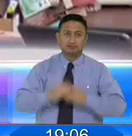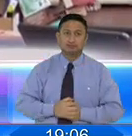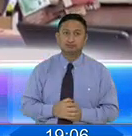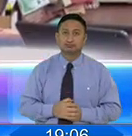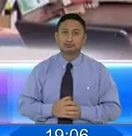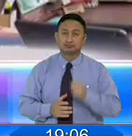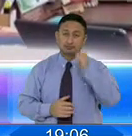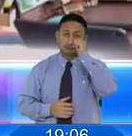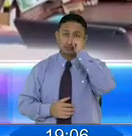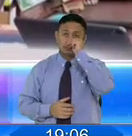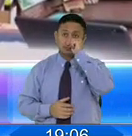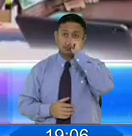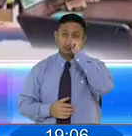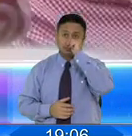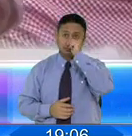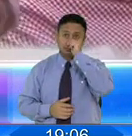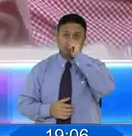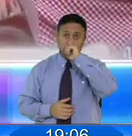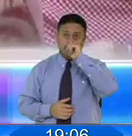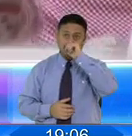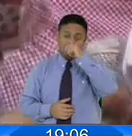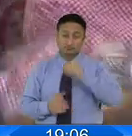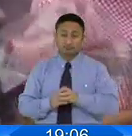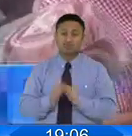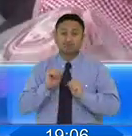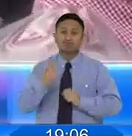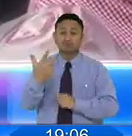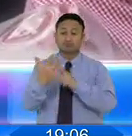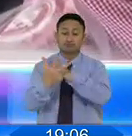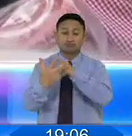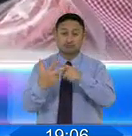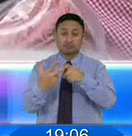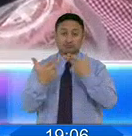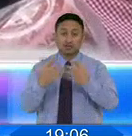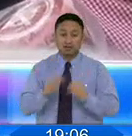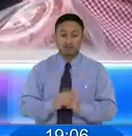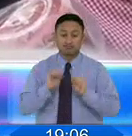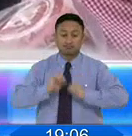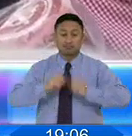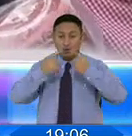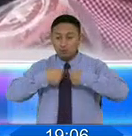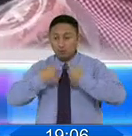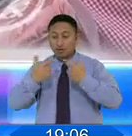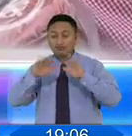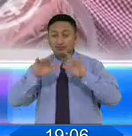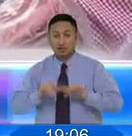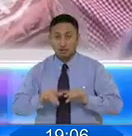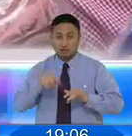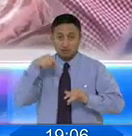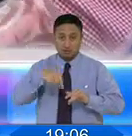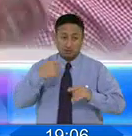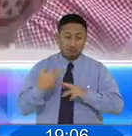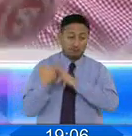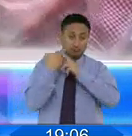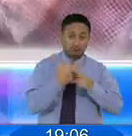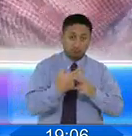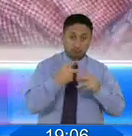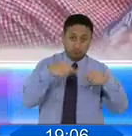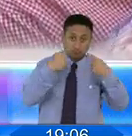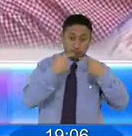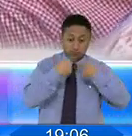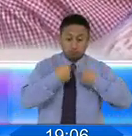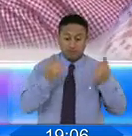el Código de la Democracia. La terna está lista, vamos a hacer la convocatoria, el secretario tiene que hacer la convocatoria en los próximos días. Yo